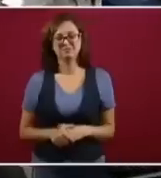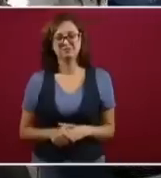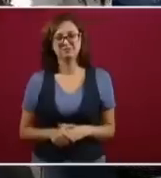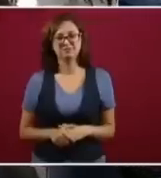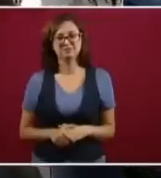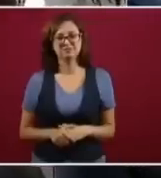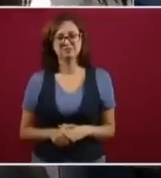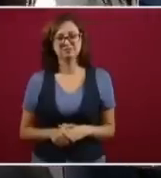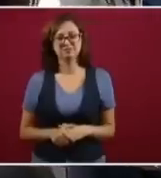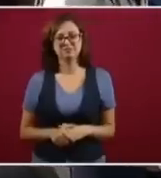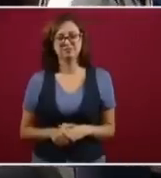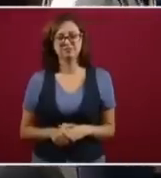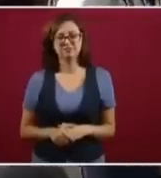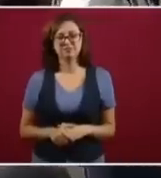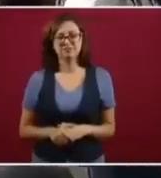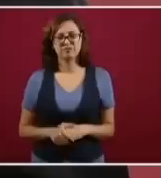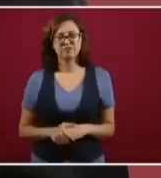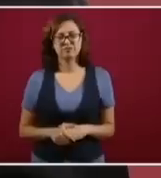Y